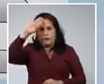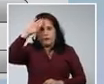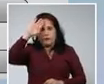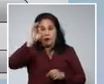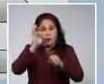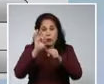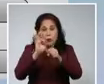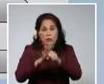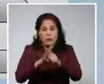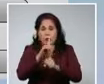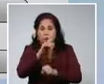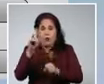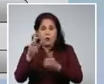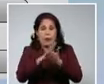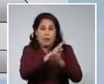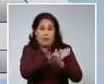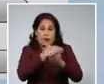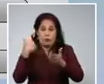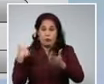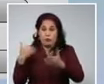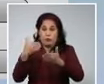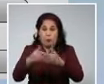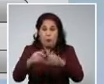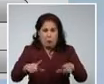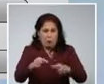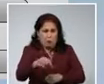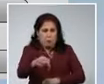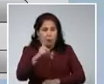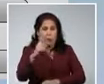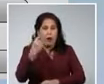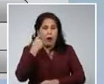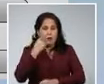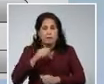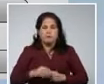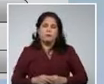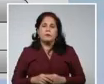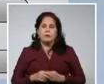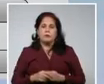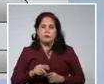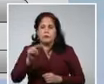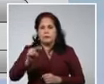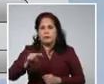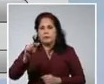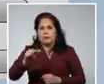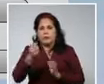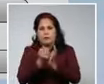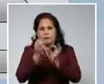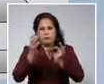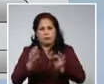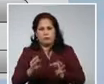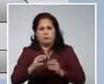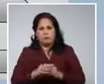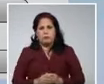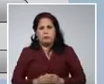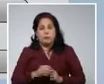inicio de la pandemia, que ya vamos a cumplir un año con casos que se vienen diagnosticando,